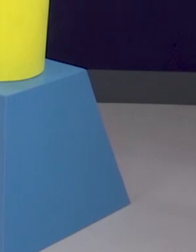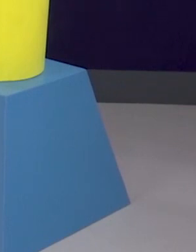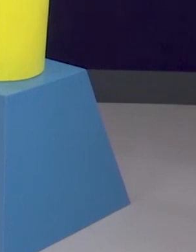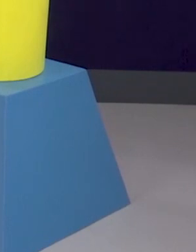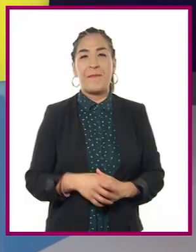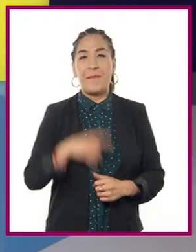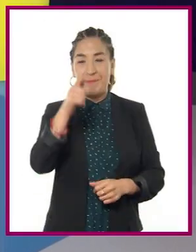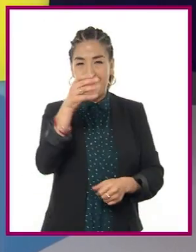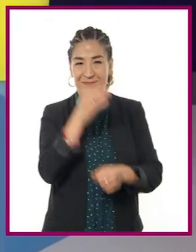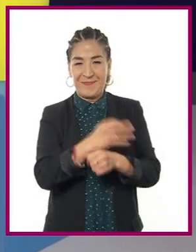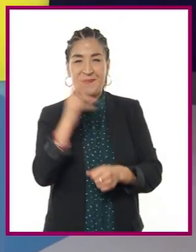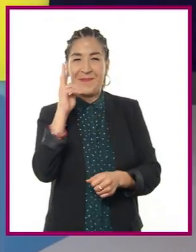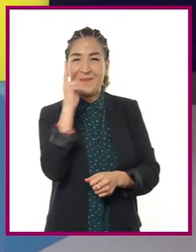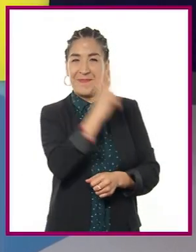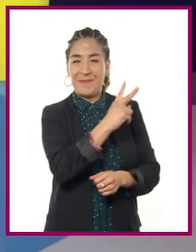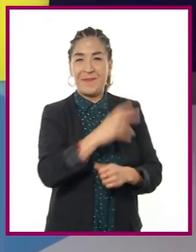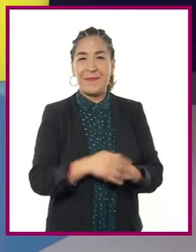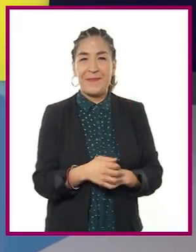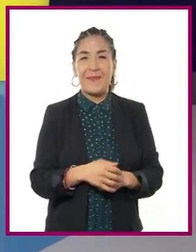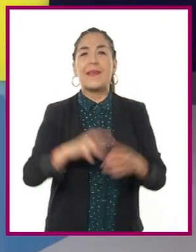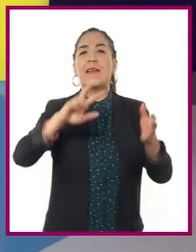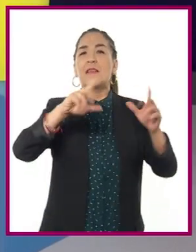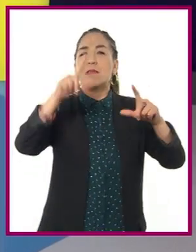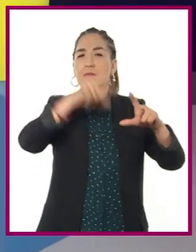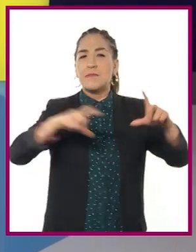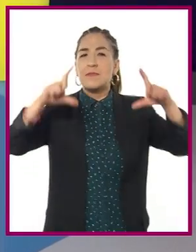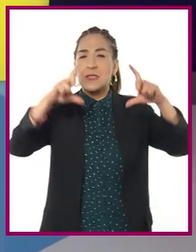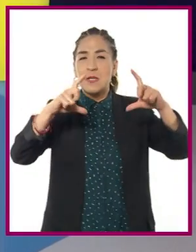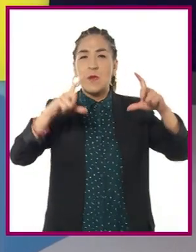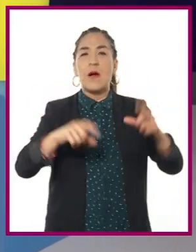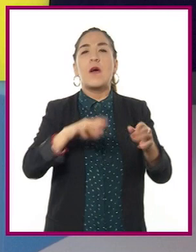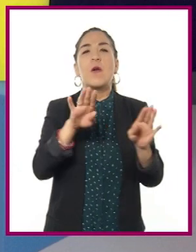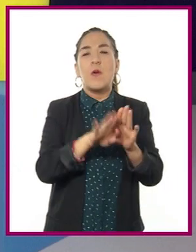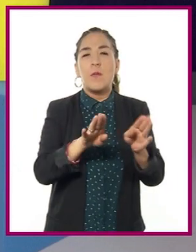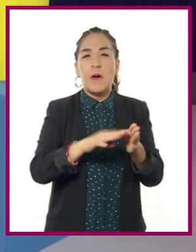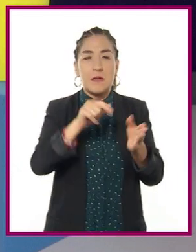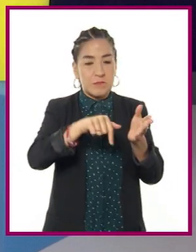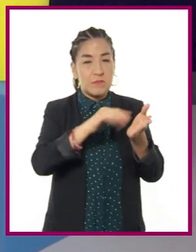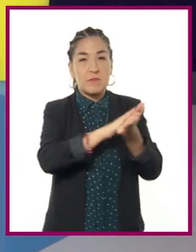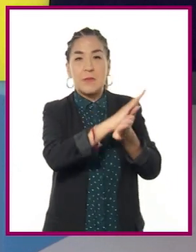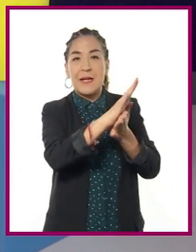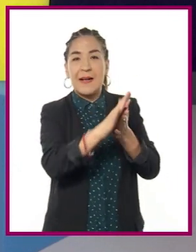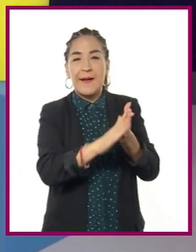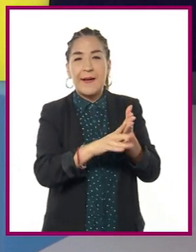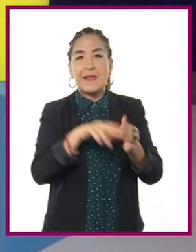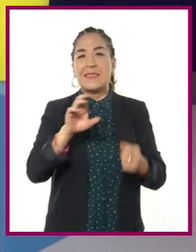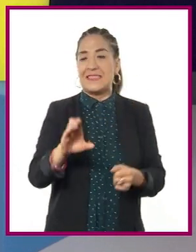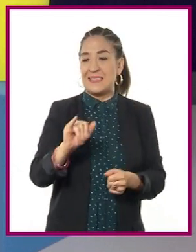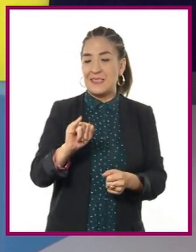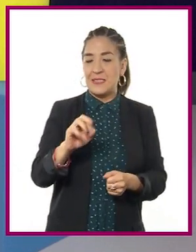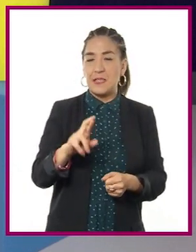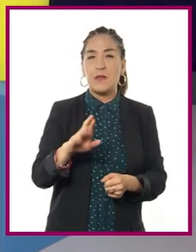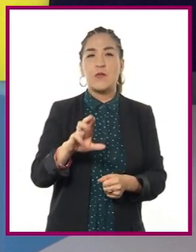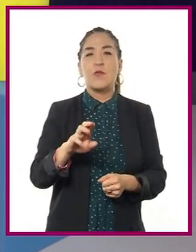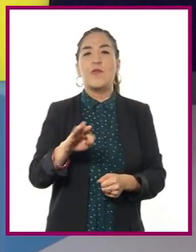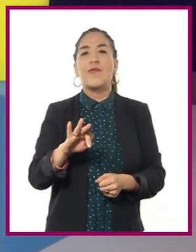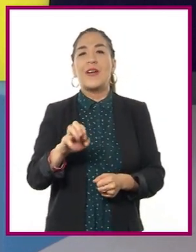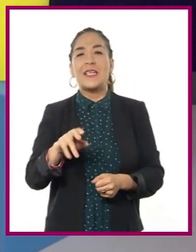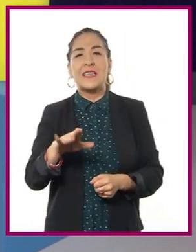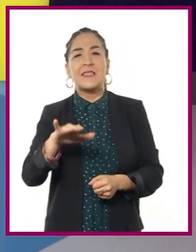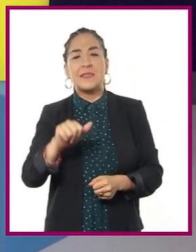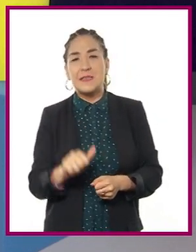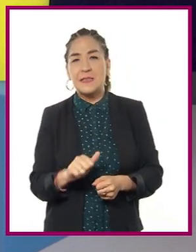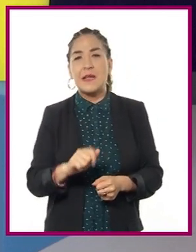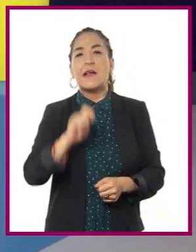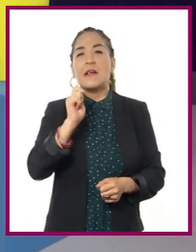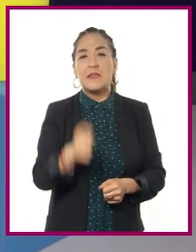Como se mostró, el círculo es la superficie delimitada por una circunferencia y la